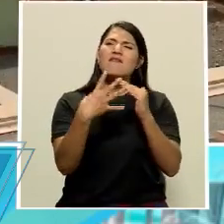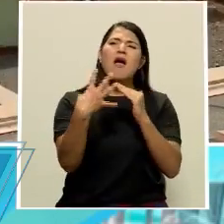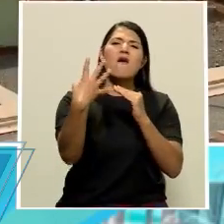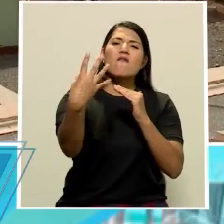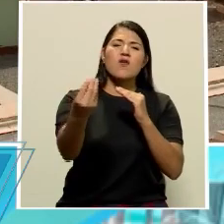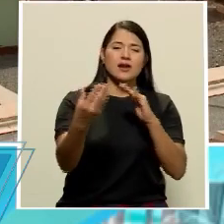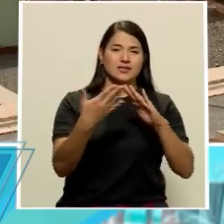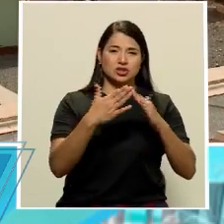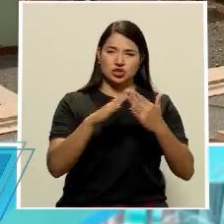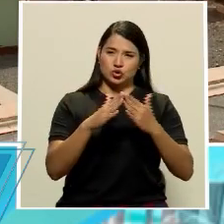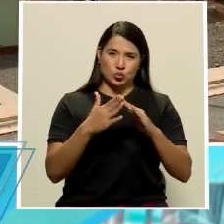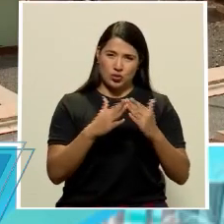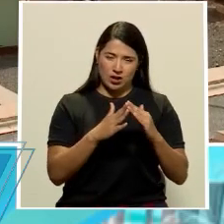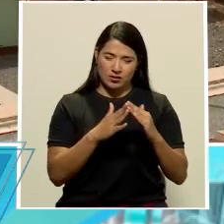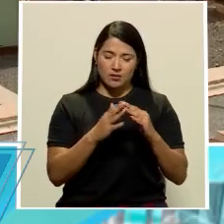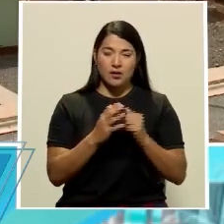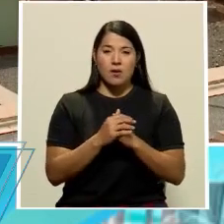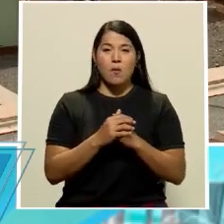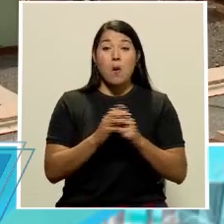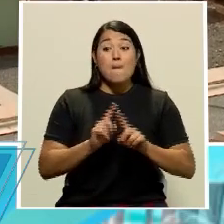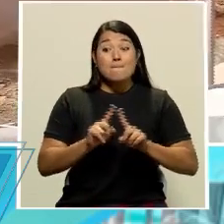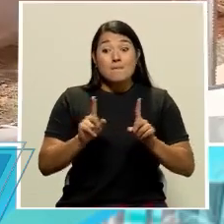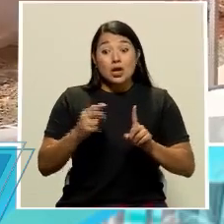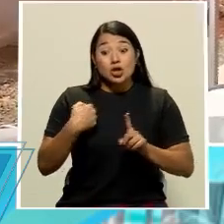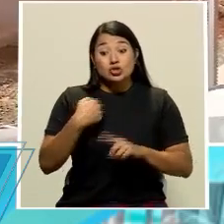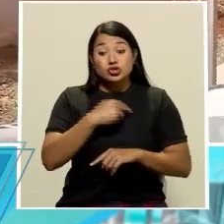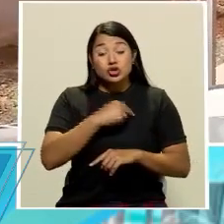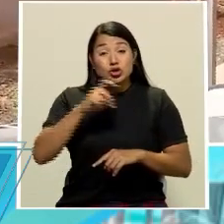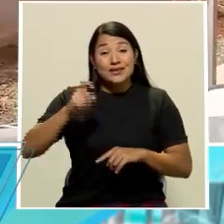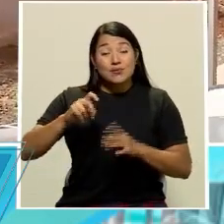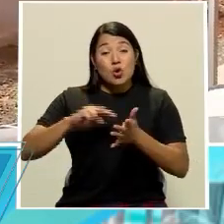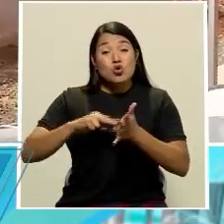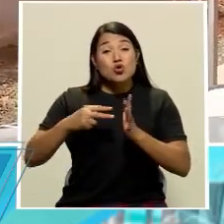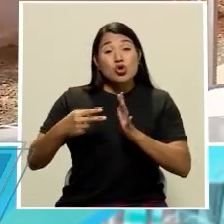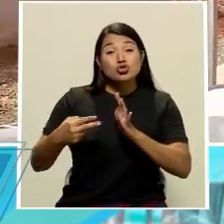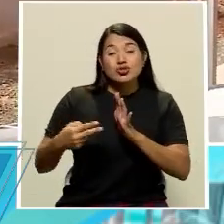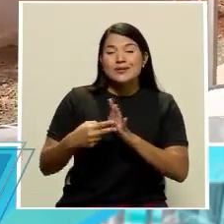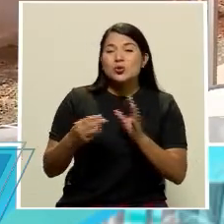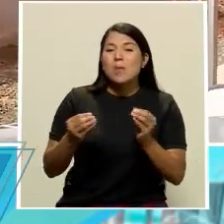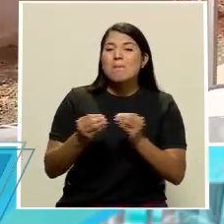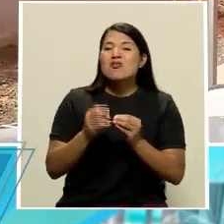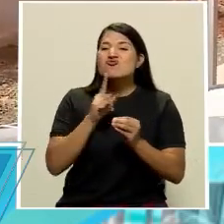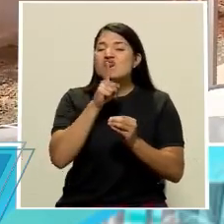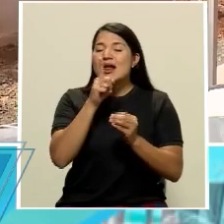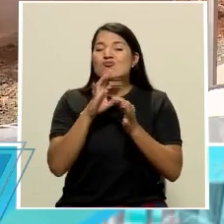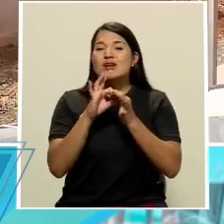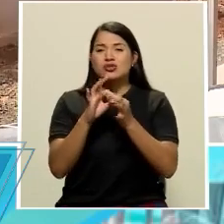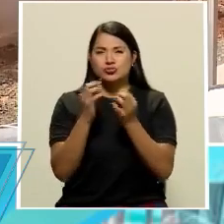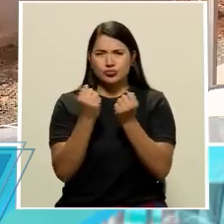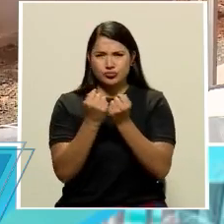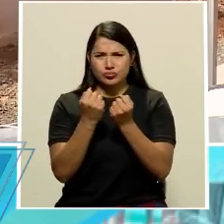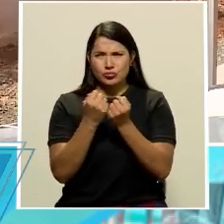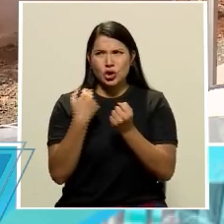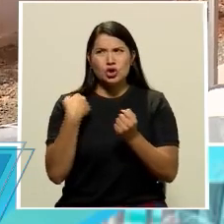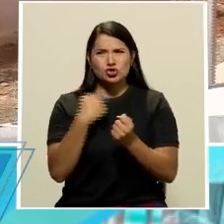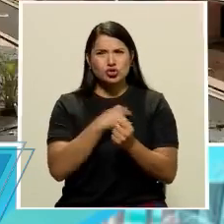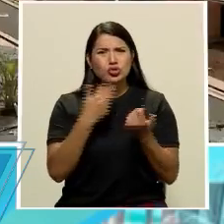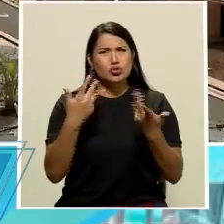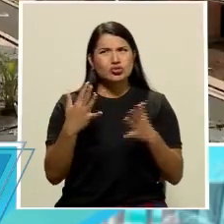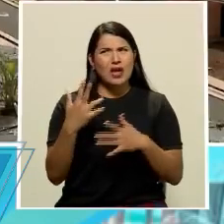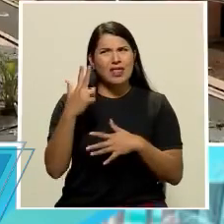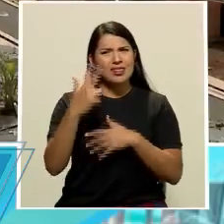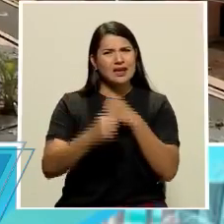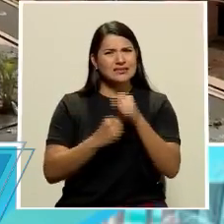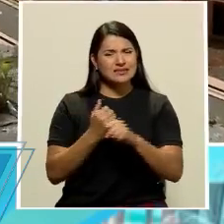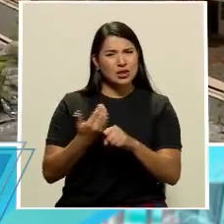deberíamos tener una métrica sobre el hacinamiento más realista. Nosotros propusimos hace un par de años, 3, 4 años,